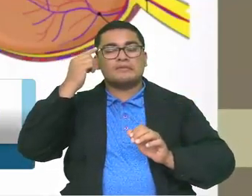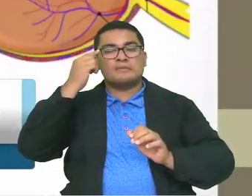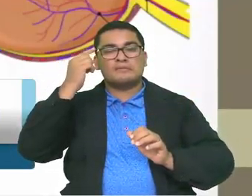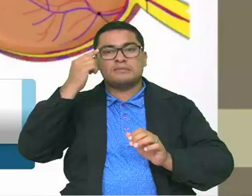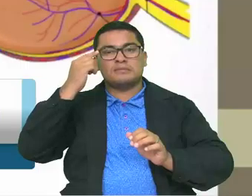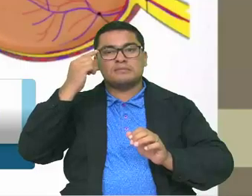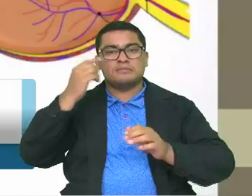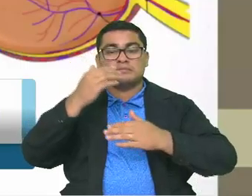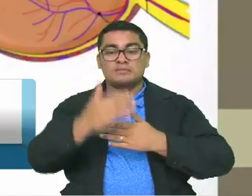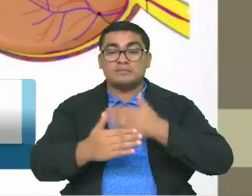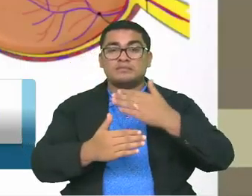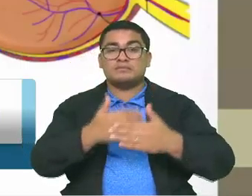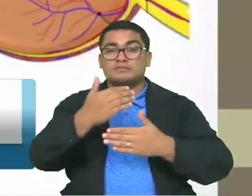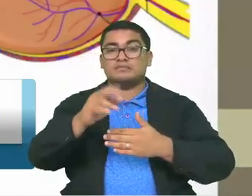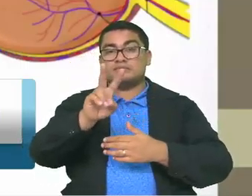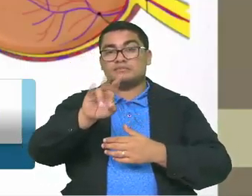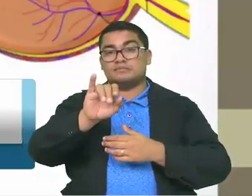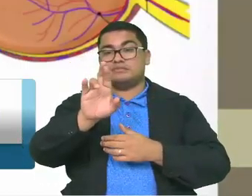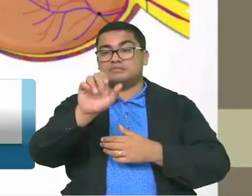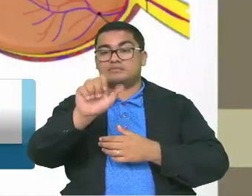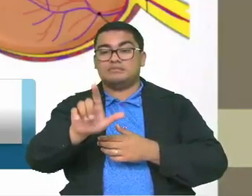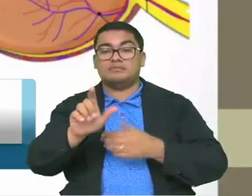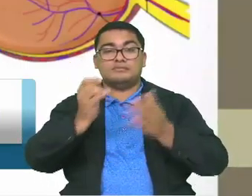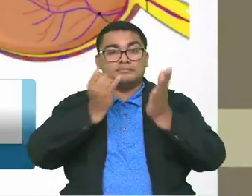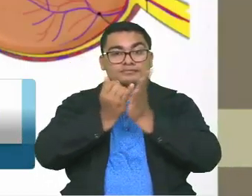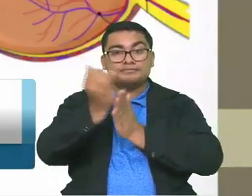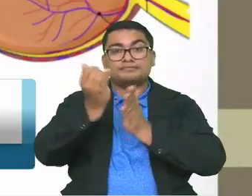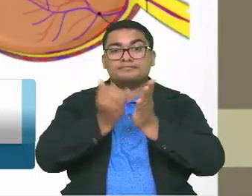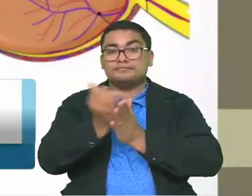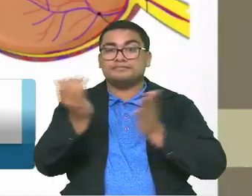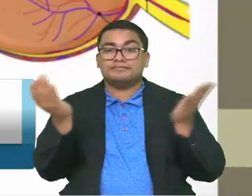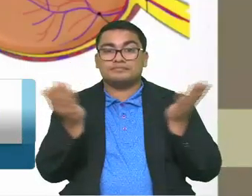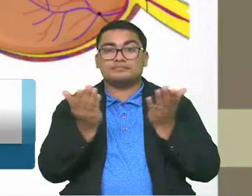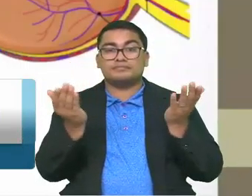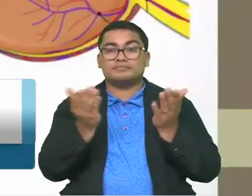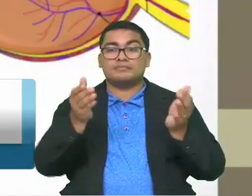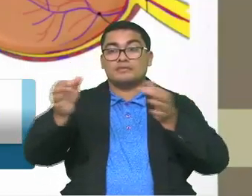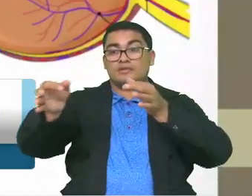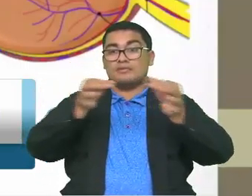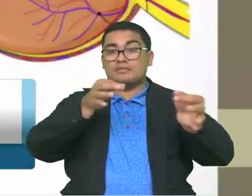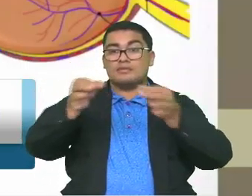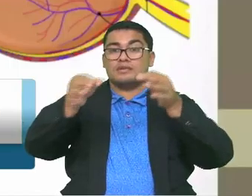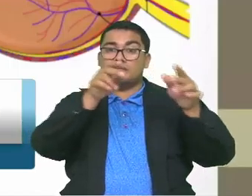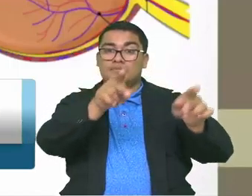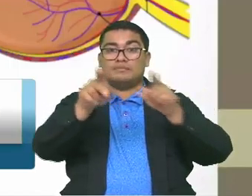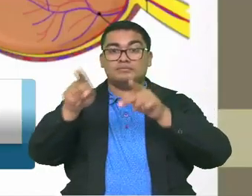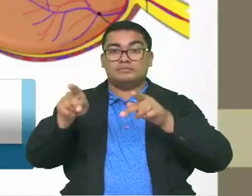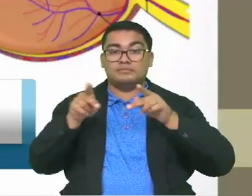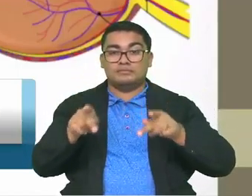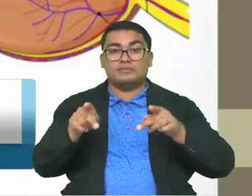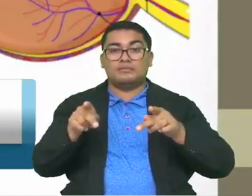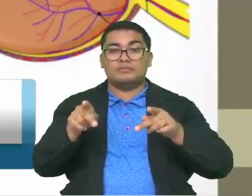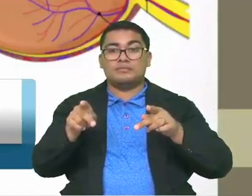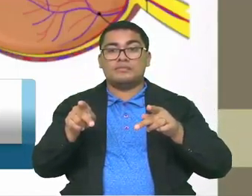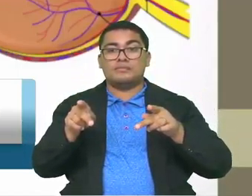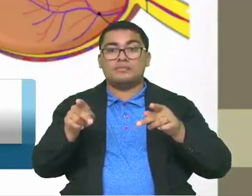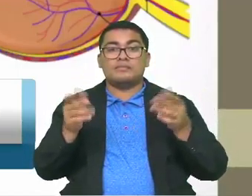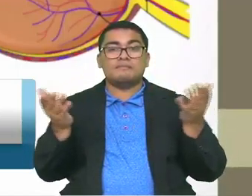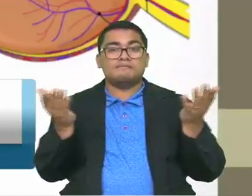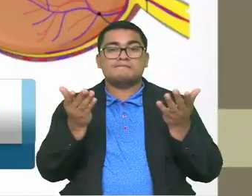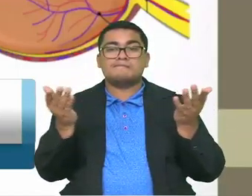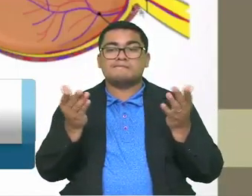la inflamación del nervio óptico. Cuando nosotros buscamos la causa, tenemos que enfocarnos en la edad del paciente. Por ejemplo, en